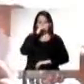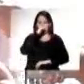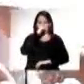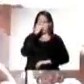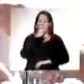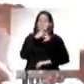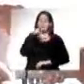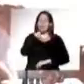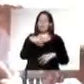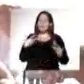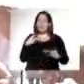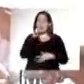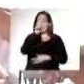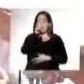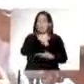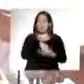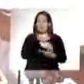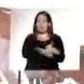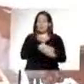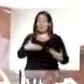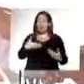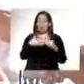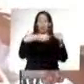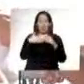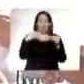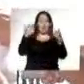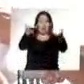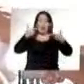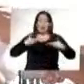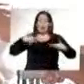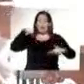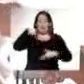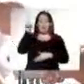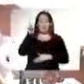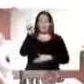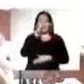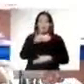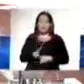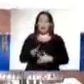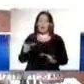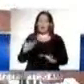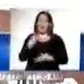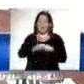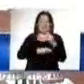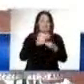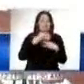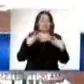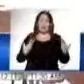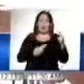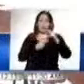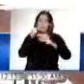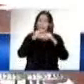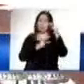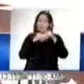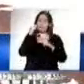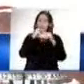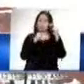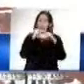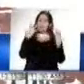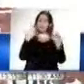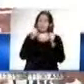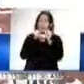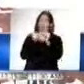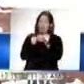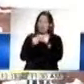Preguntémonos, más de 1.000 millones de dólares que han ingresado en una década a Venezuela. ¿Qué se ha hecho en materia de infraestructura que